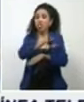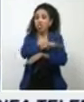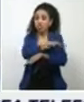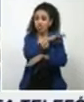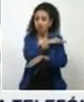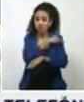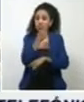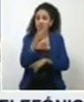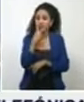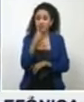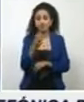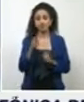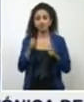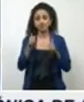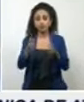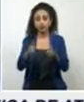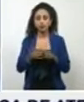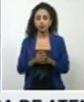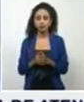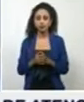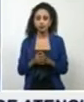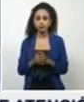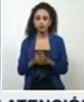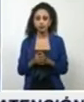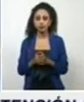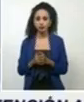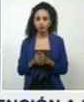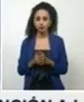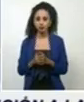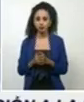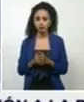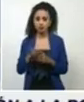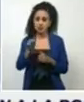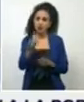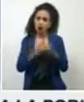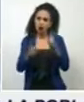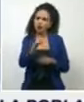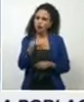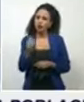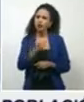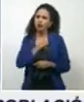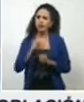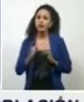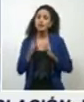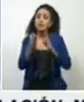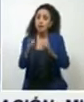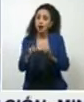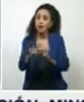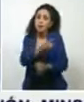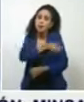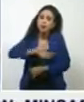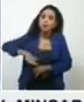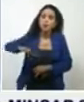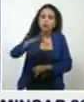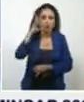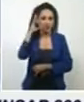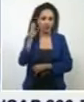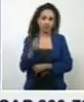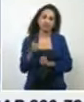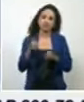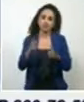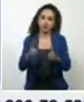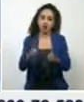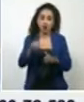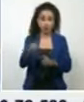determinados momentos. Es lo que nosotros queríamos que la población también. Me ha llegado la